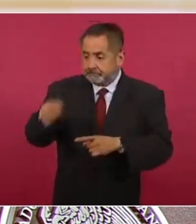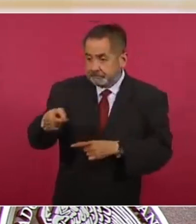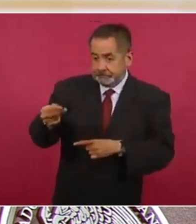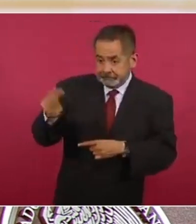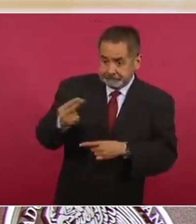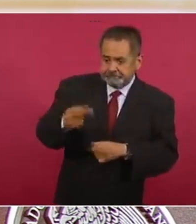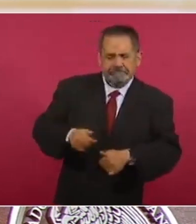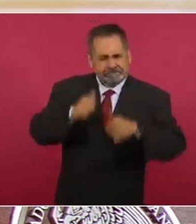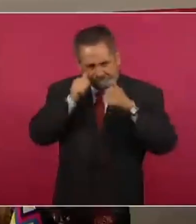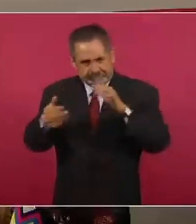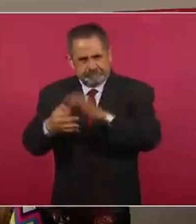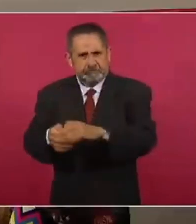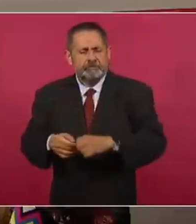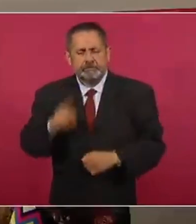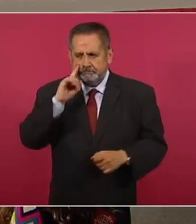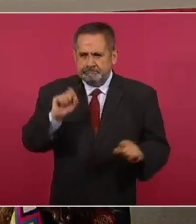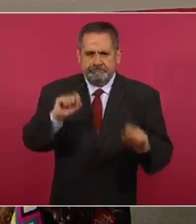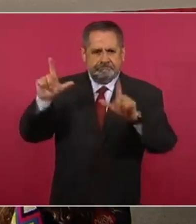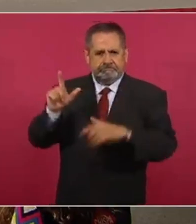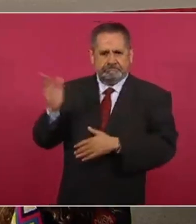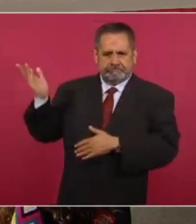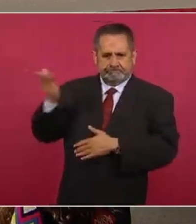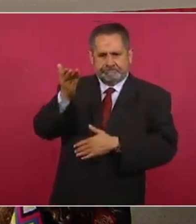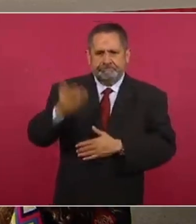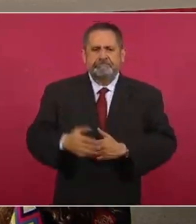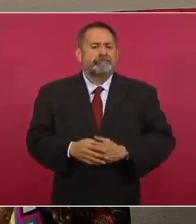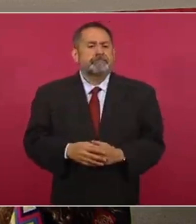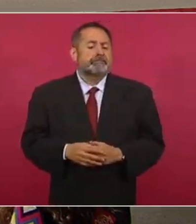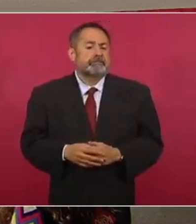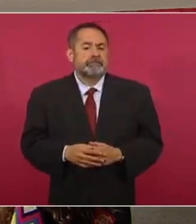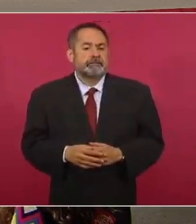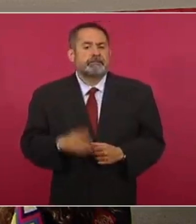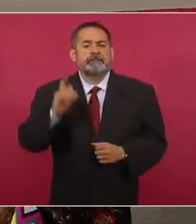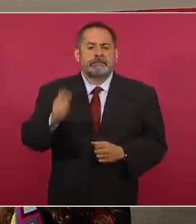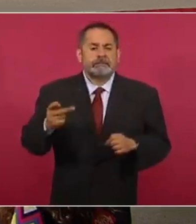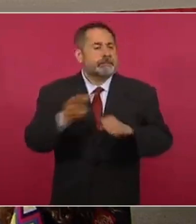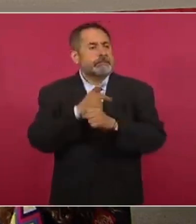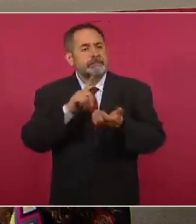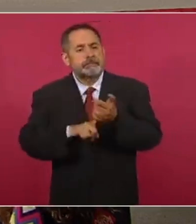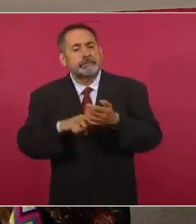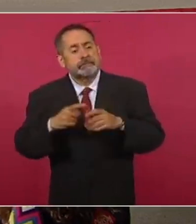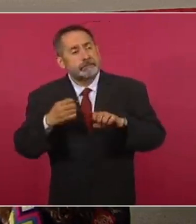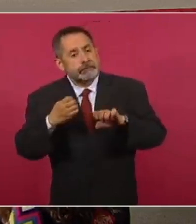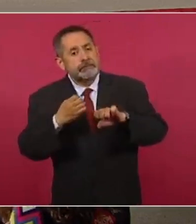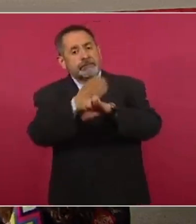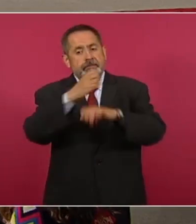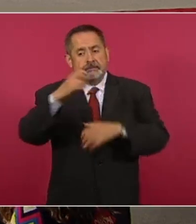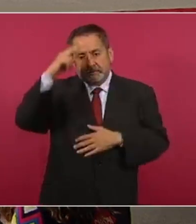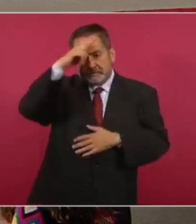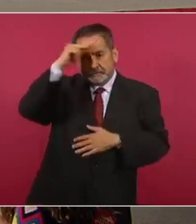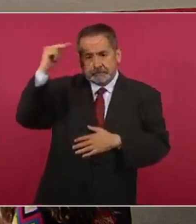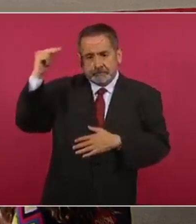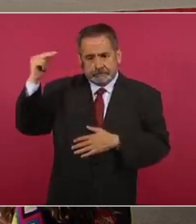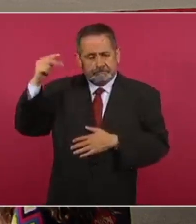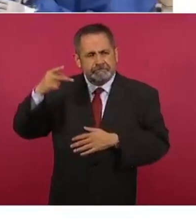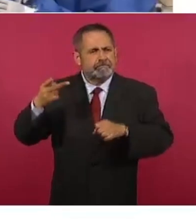necesite si puedes poner la primera el primer reporte tiene que ver con la infraestructura en el estado de nayarit y ya